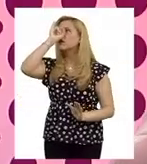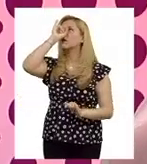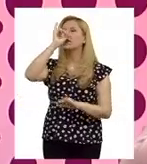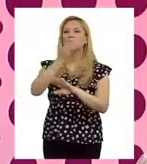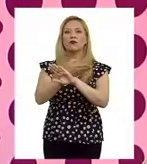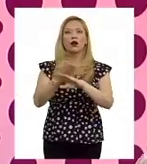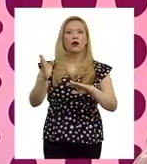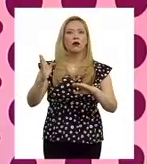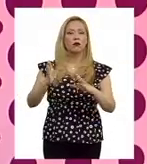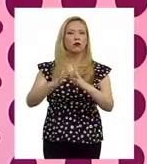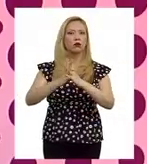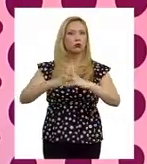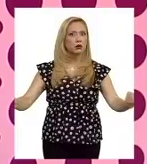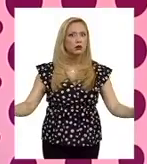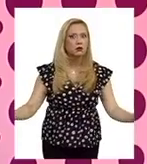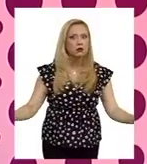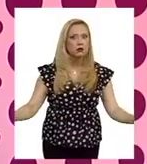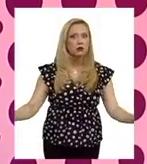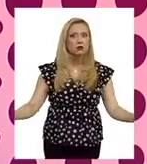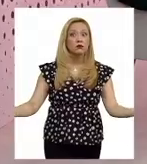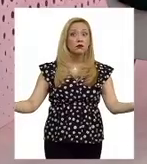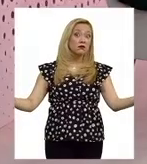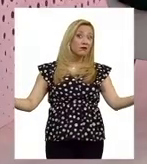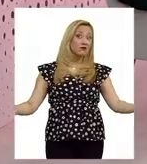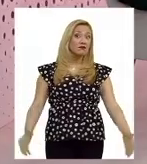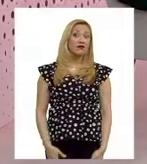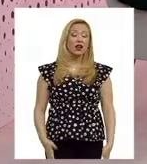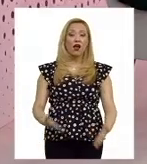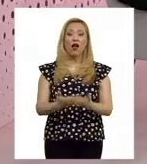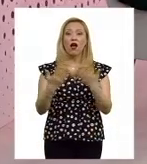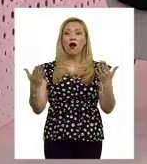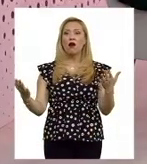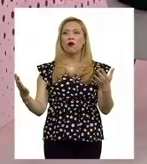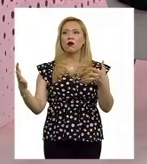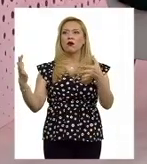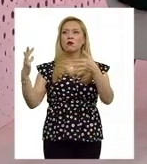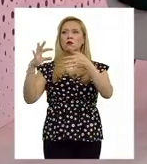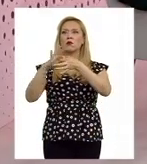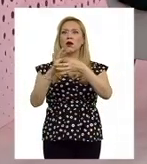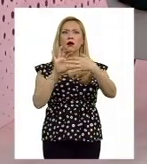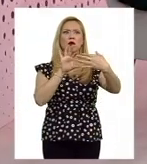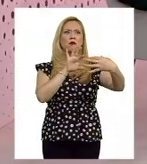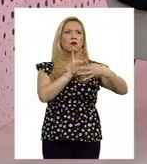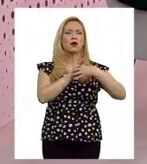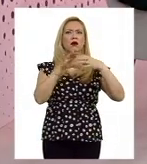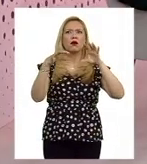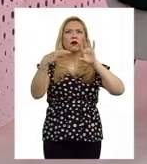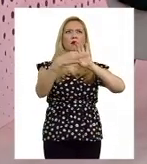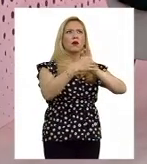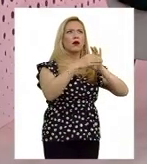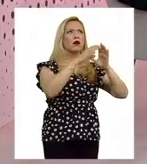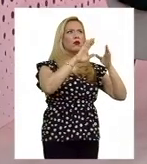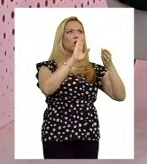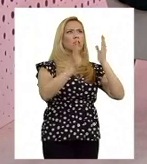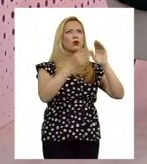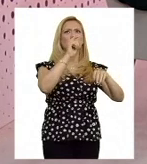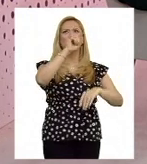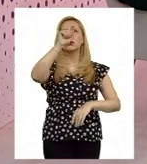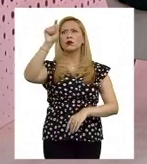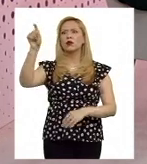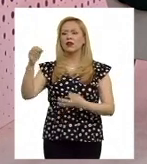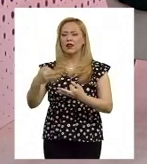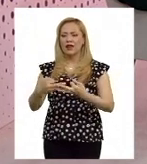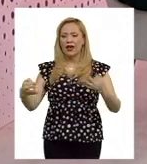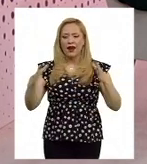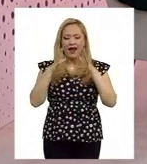se están concatenando en las regiones y están haciendo que básicamente los suelos agrícolas se agoten, y